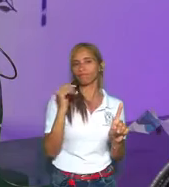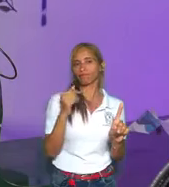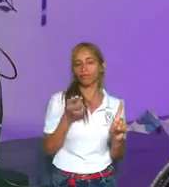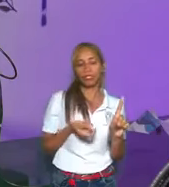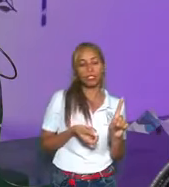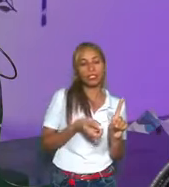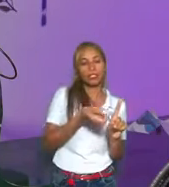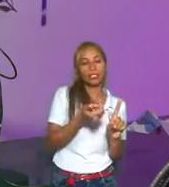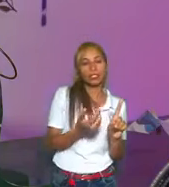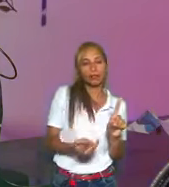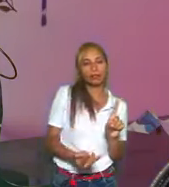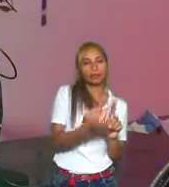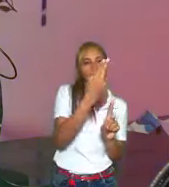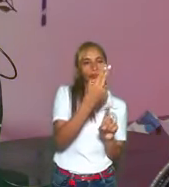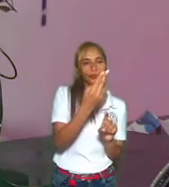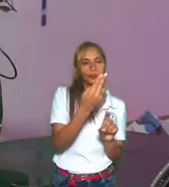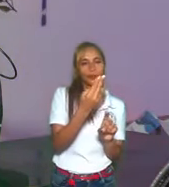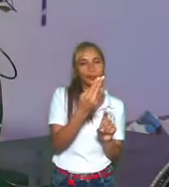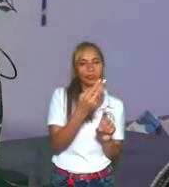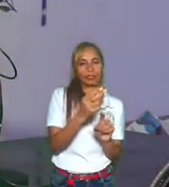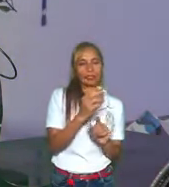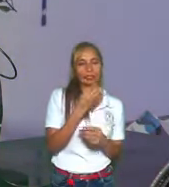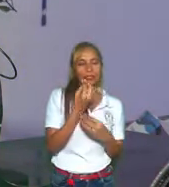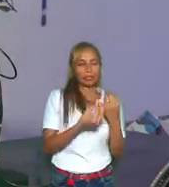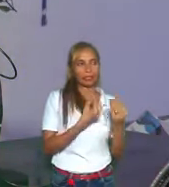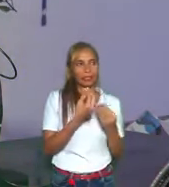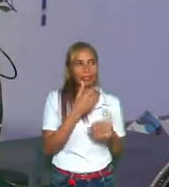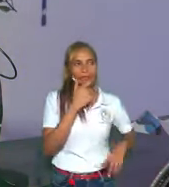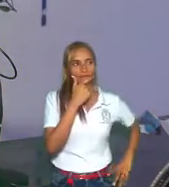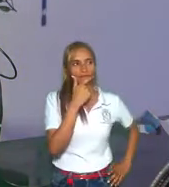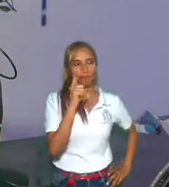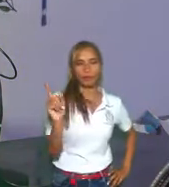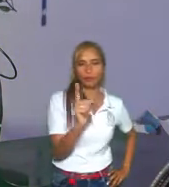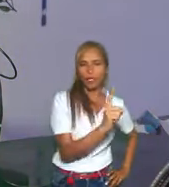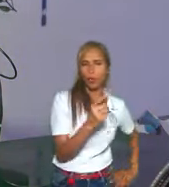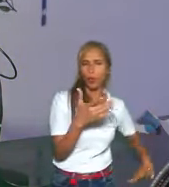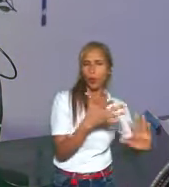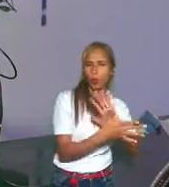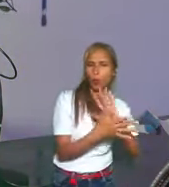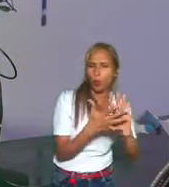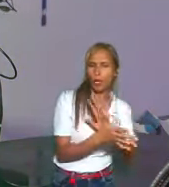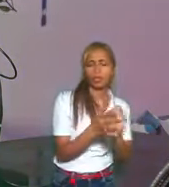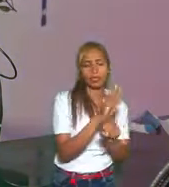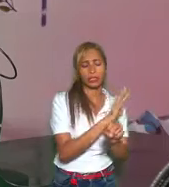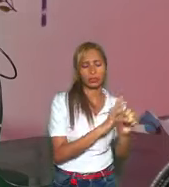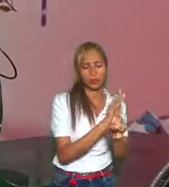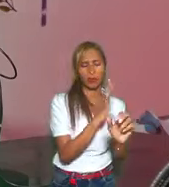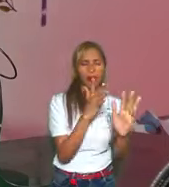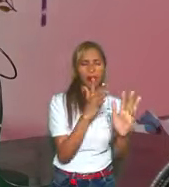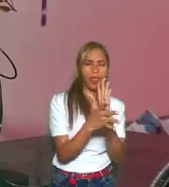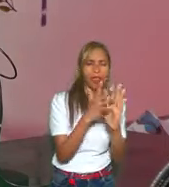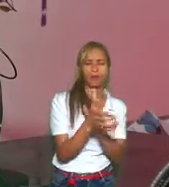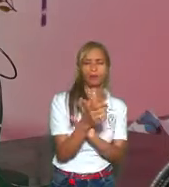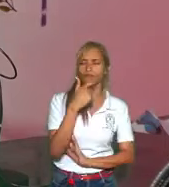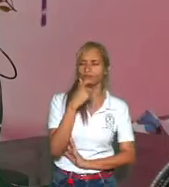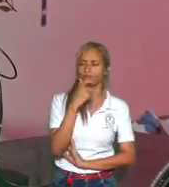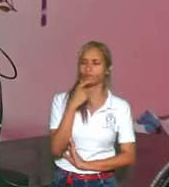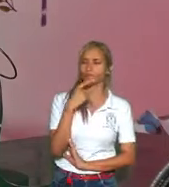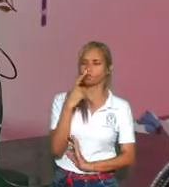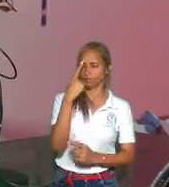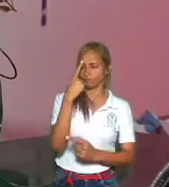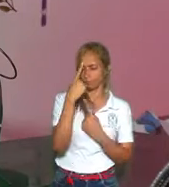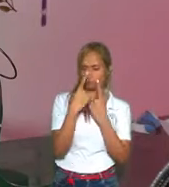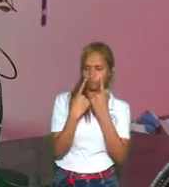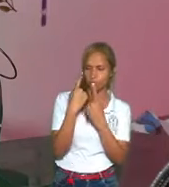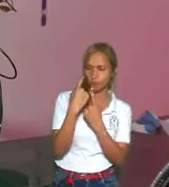suspensión. Entonces, pues el usuario comenta su situación y ya uno entra como a evaluar en ese tema si se le puede